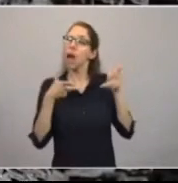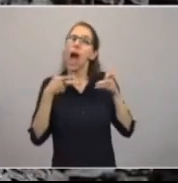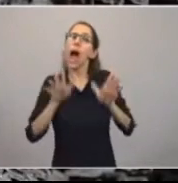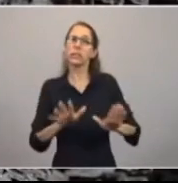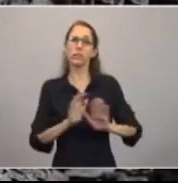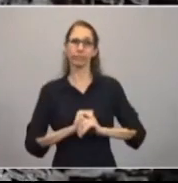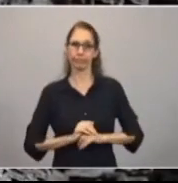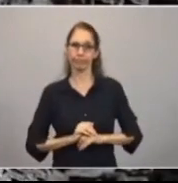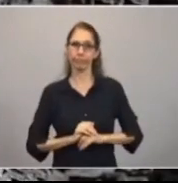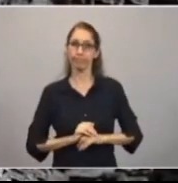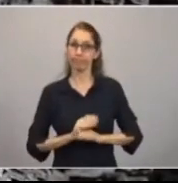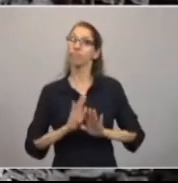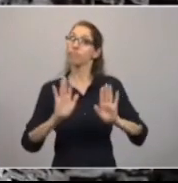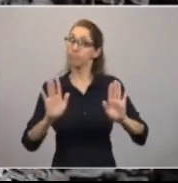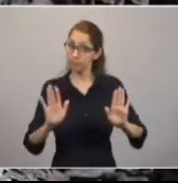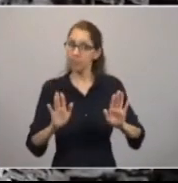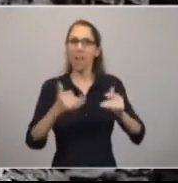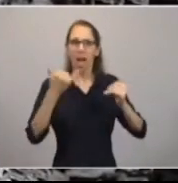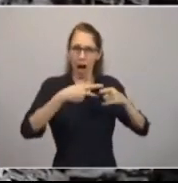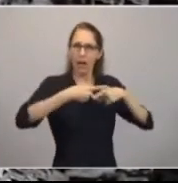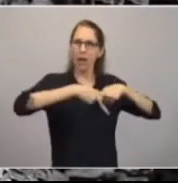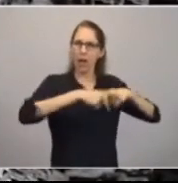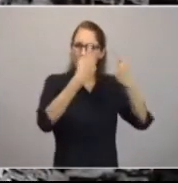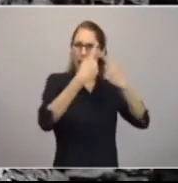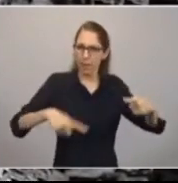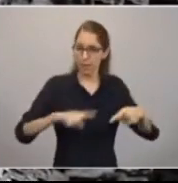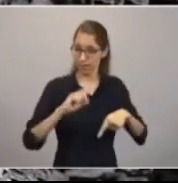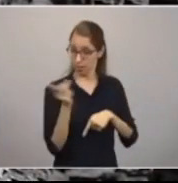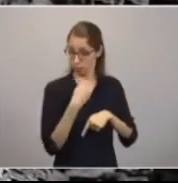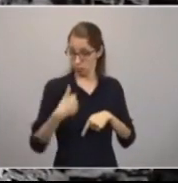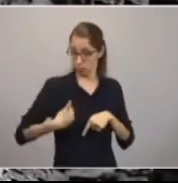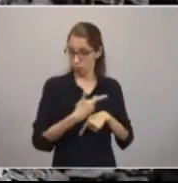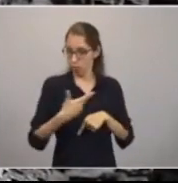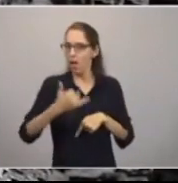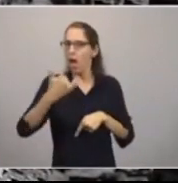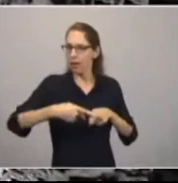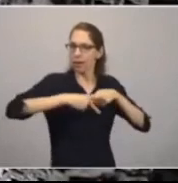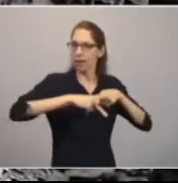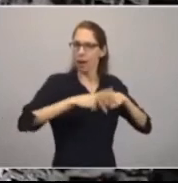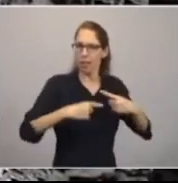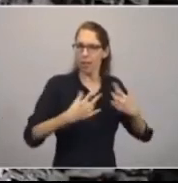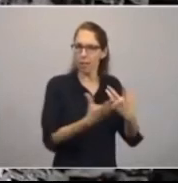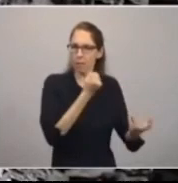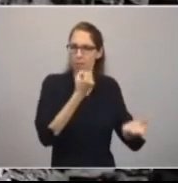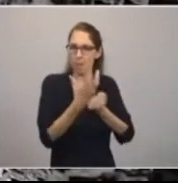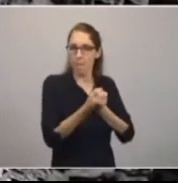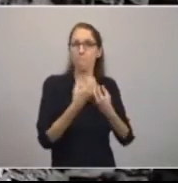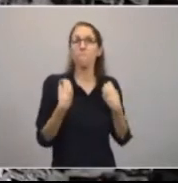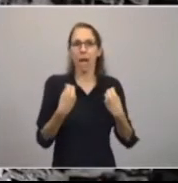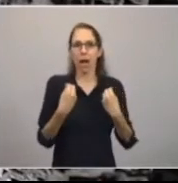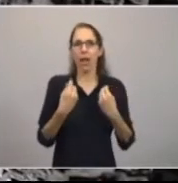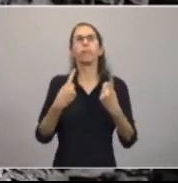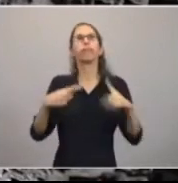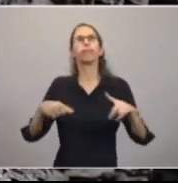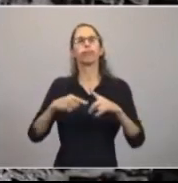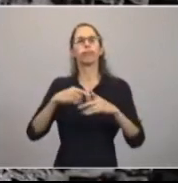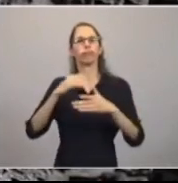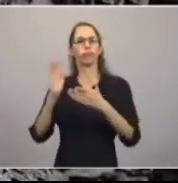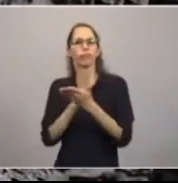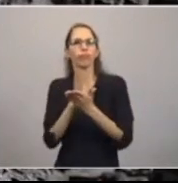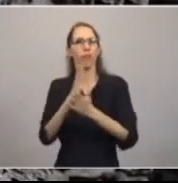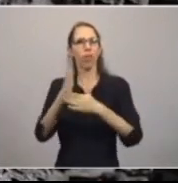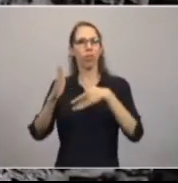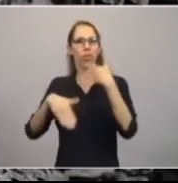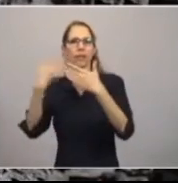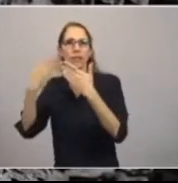es. Y que hay que usar los instrumentos como sociedad para que los frutos del desarrollo,